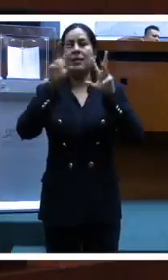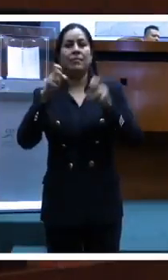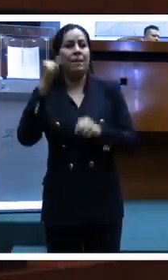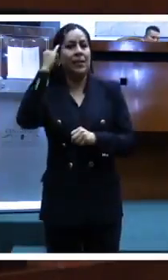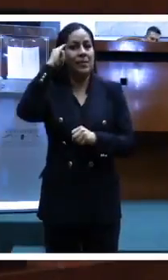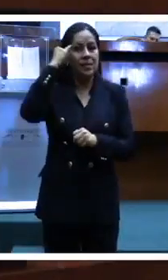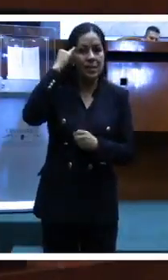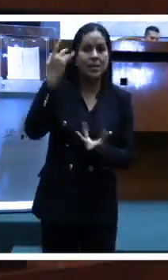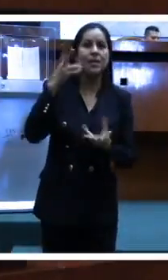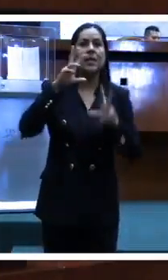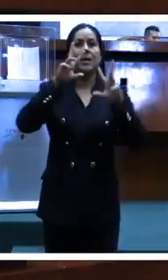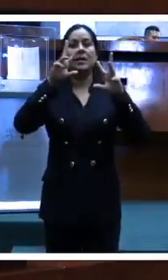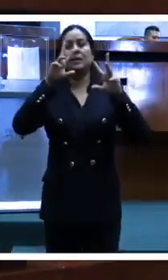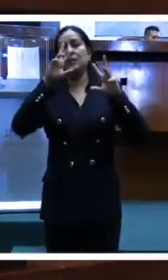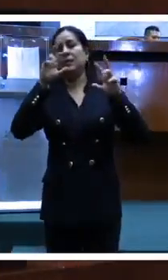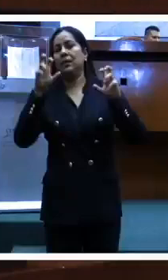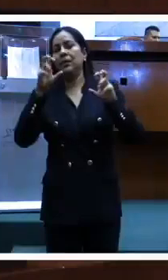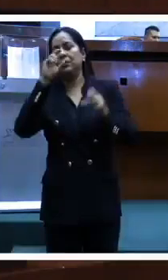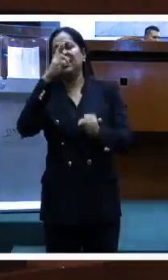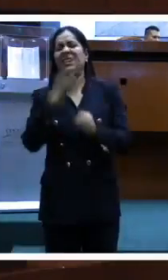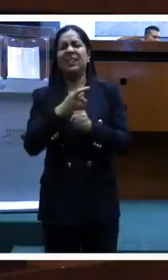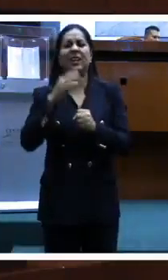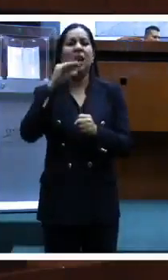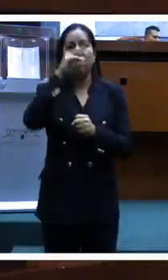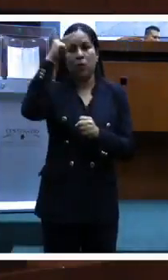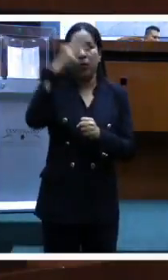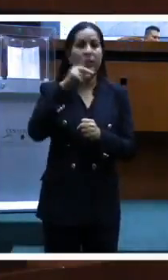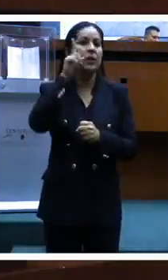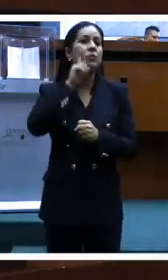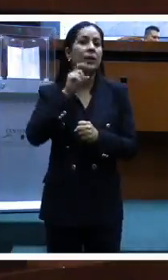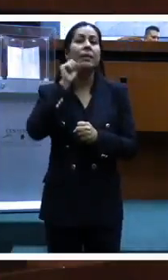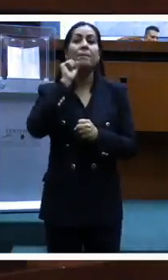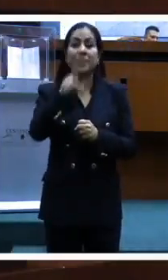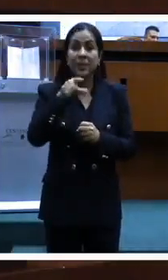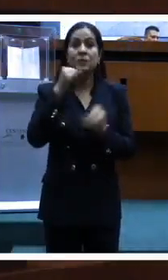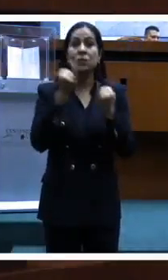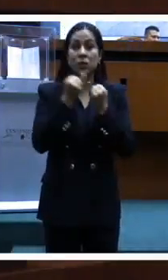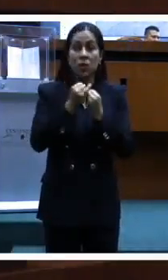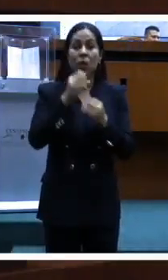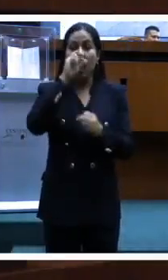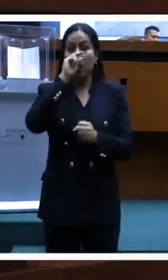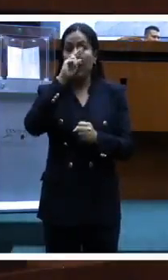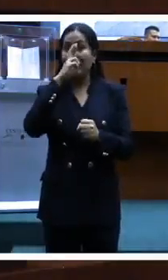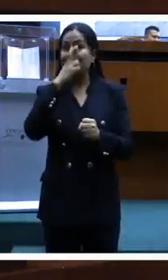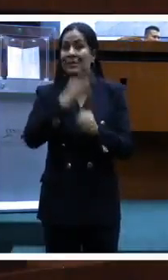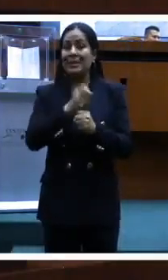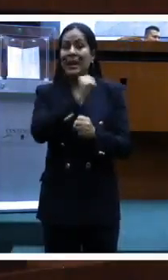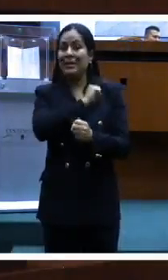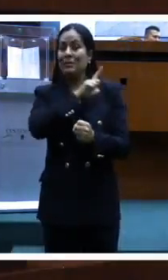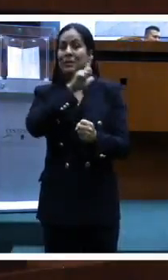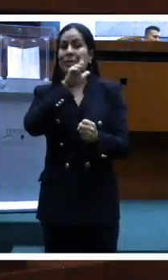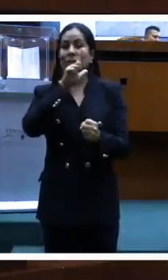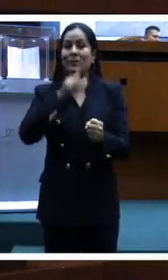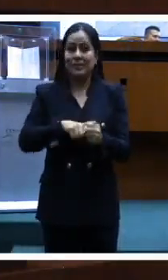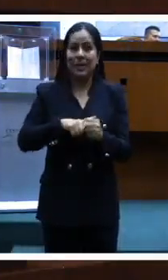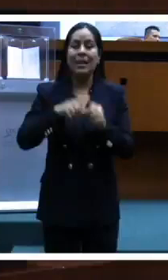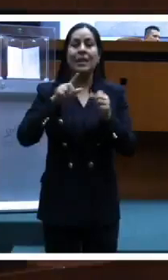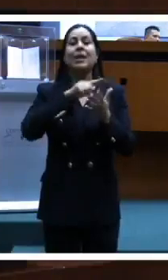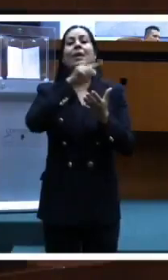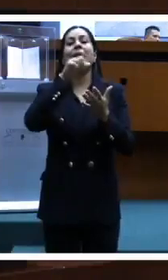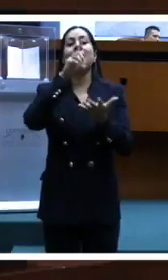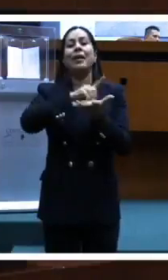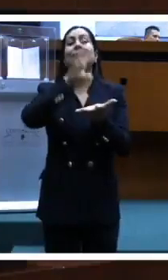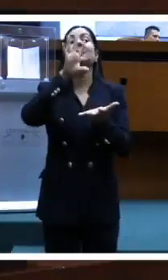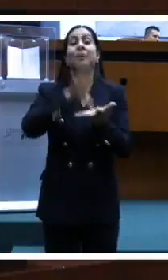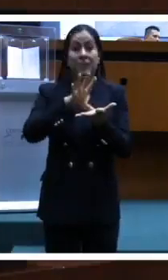Indígenas, Secretaría de Afrodescendientes, Mujeres, también tiene que haber una especialista en el área de